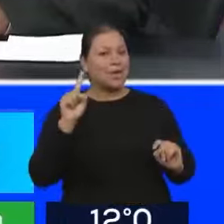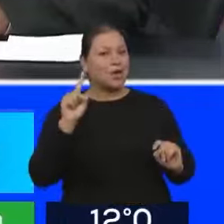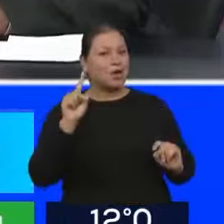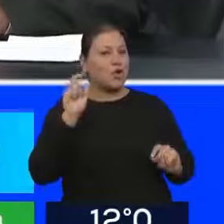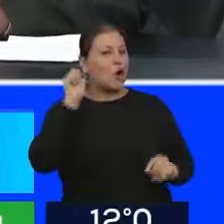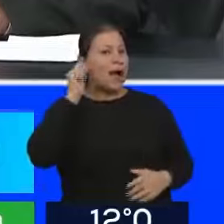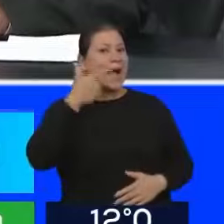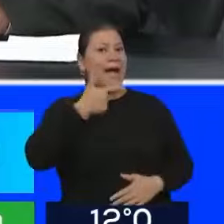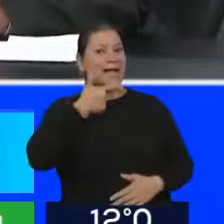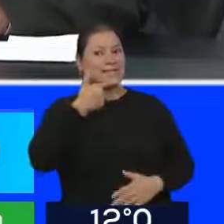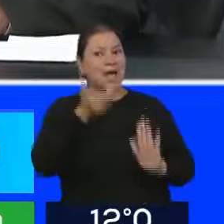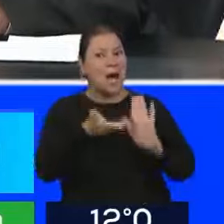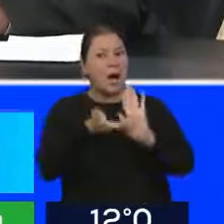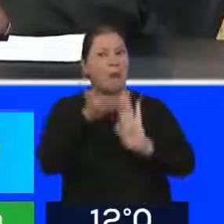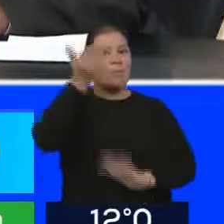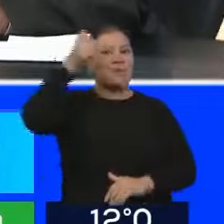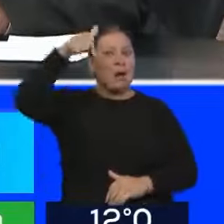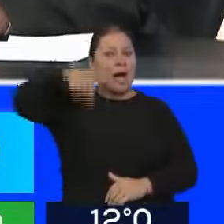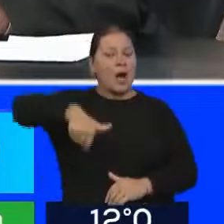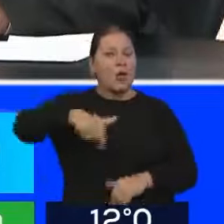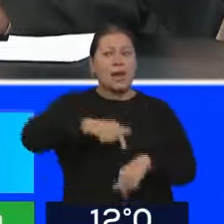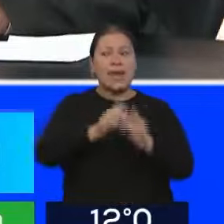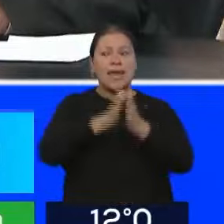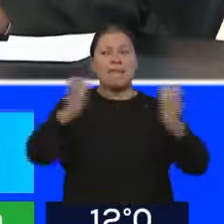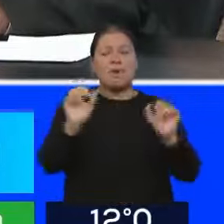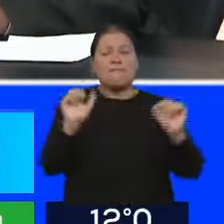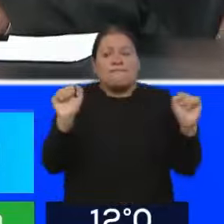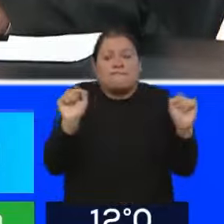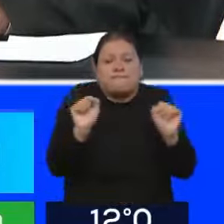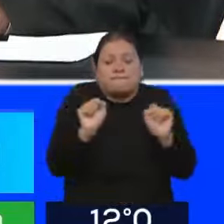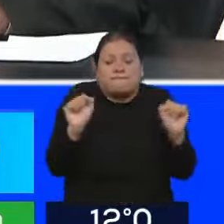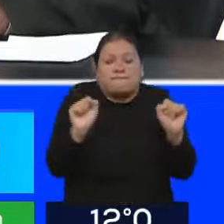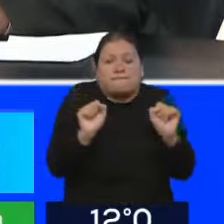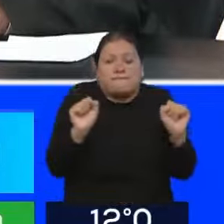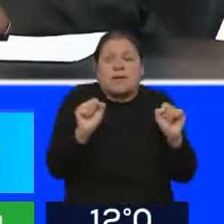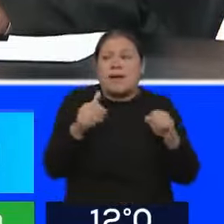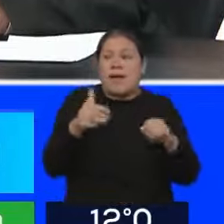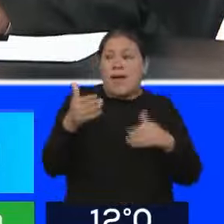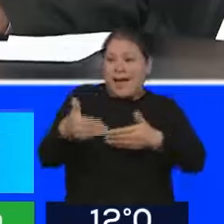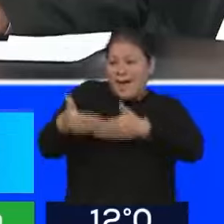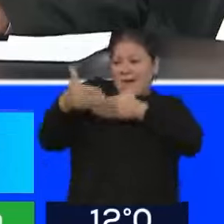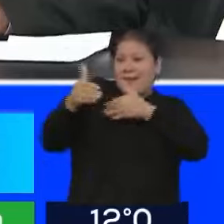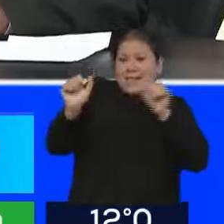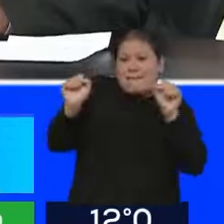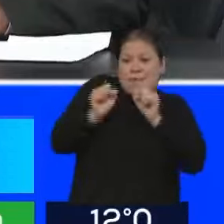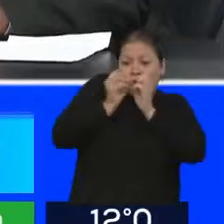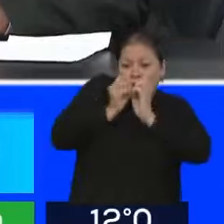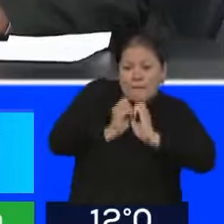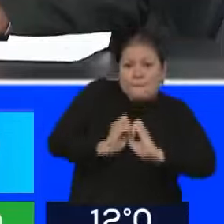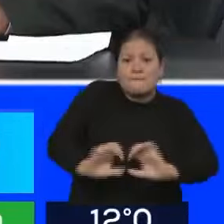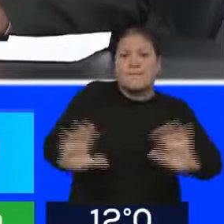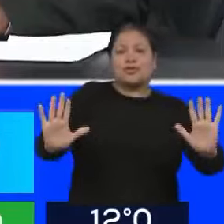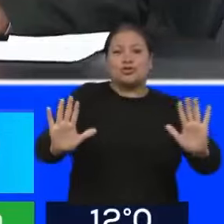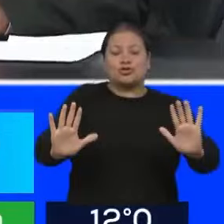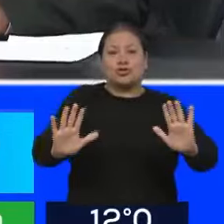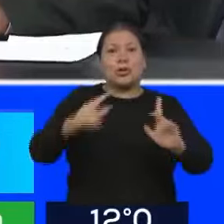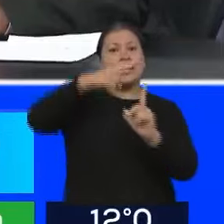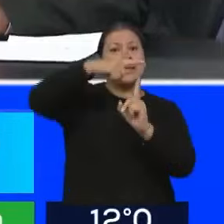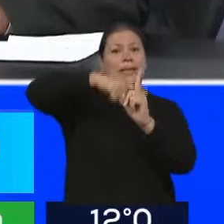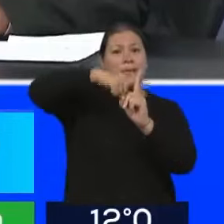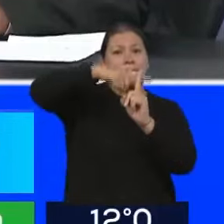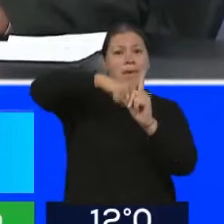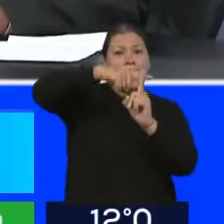un impacto en épocas demasiado frías y muy pronta, vos fíjate que el invierno arrancó antes en la República Argentina, las bajas